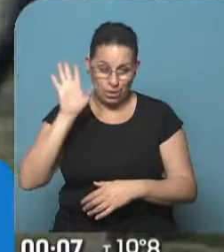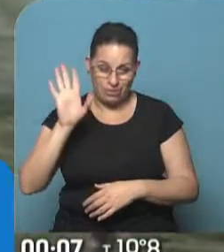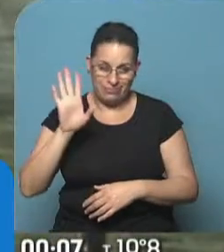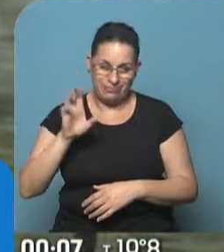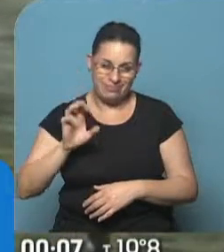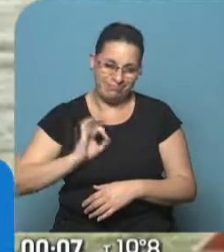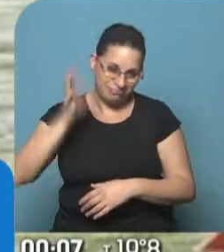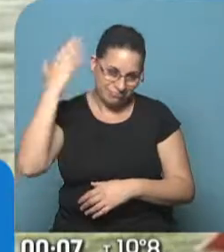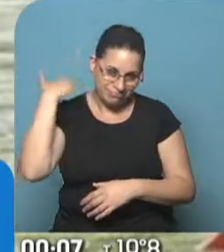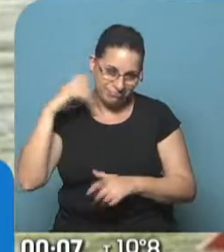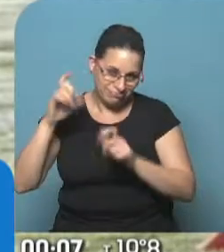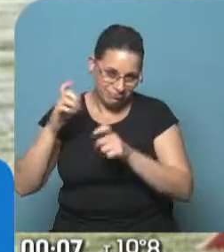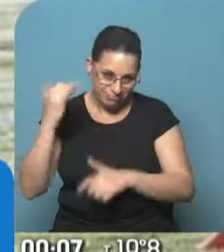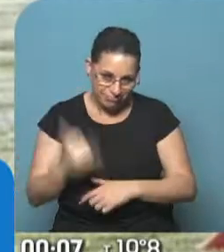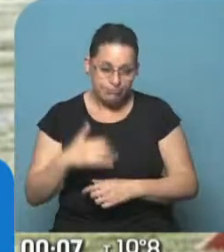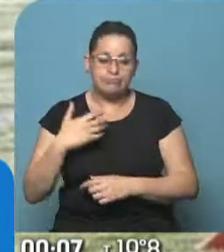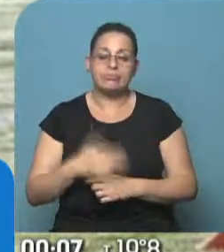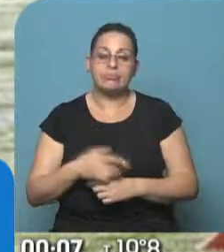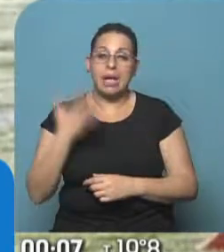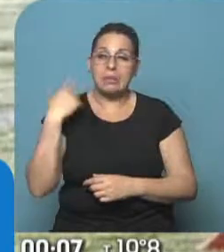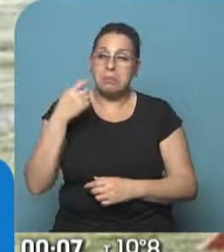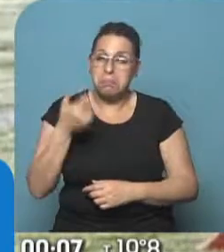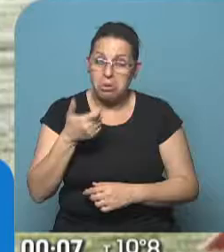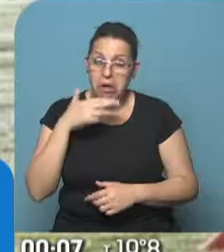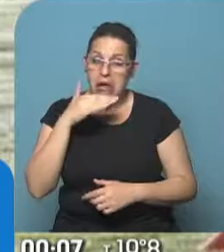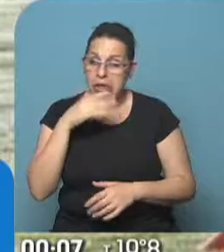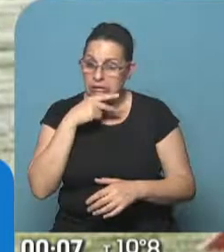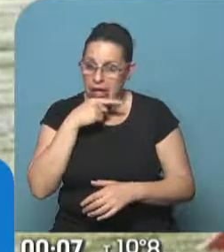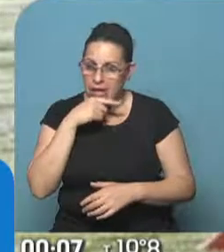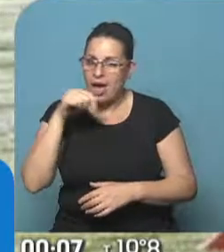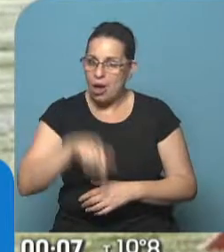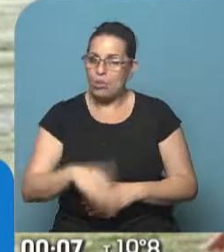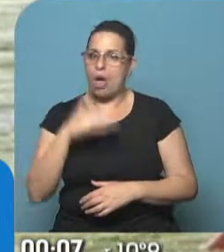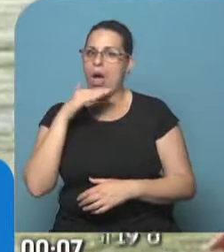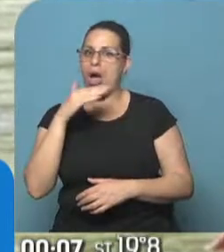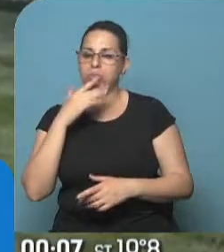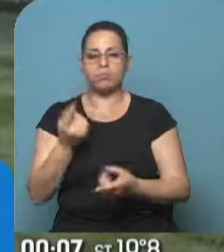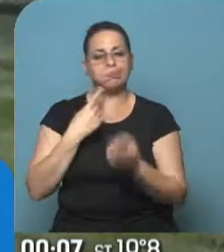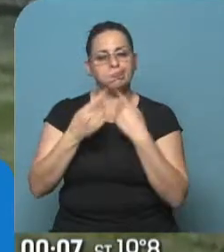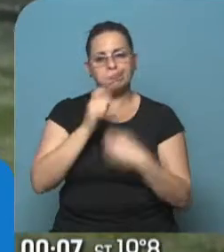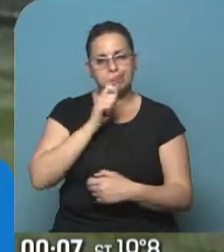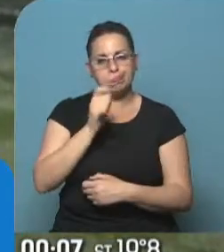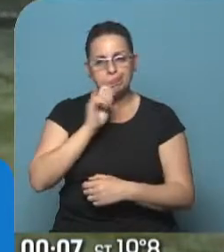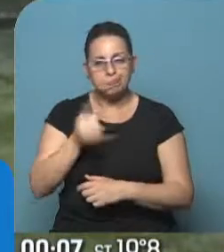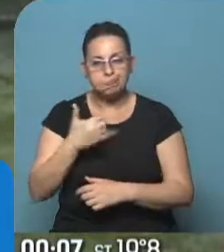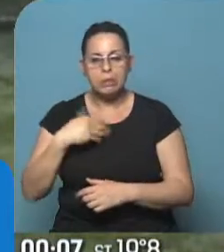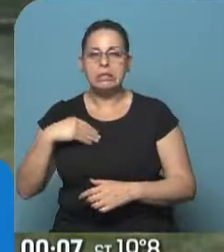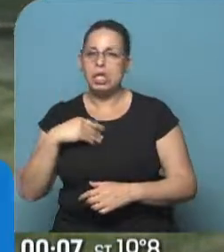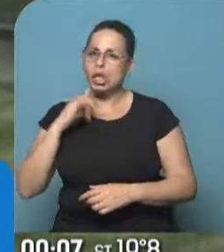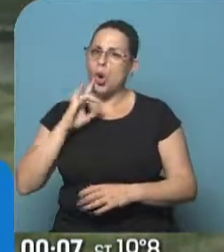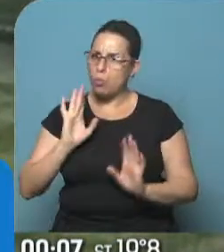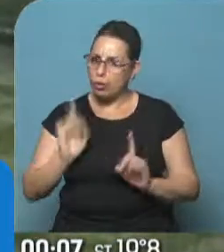este plantel, aquellos que hace poco tiempo no hablaban, hoy hablan con la prensa, hoy se sienten